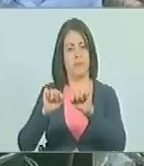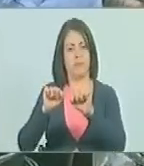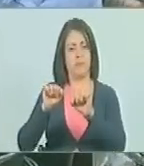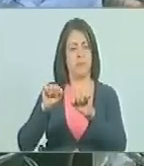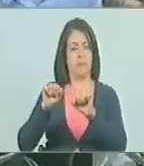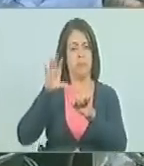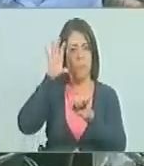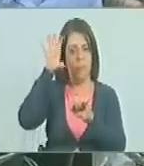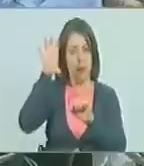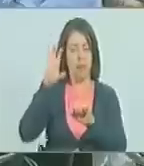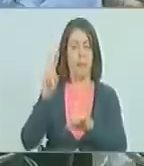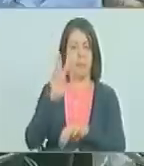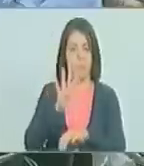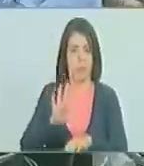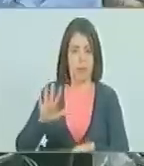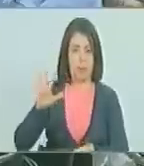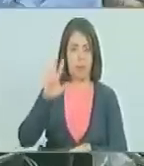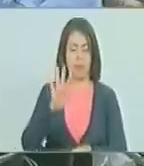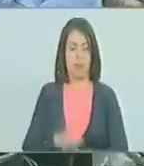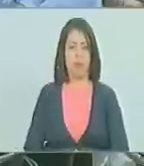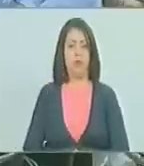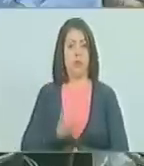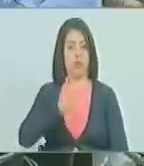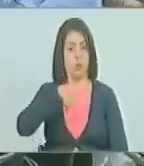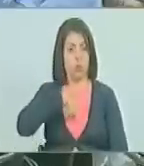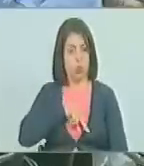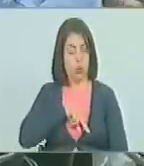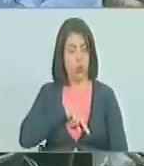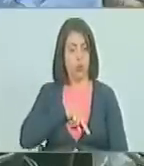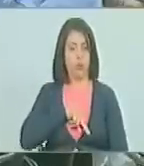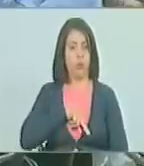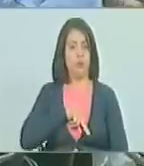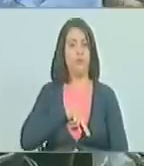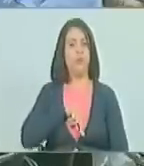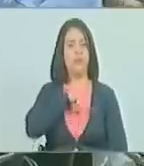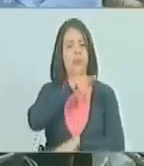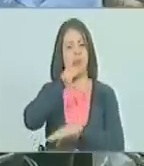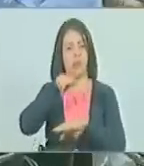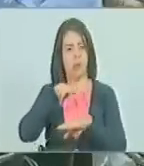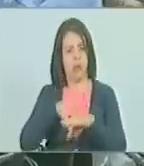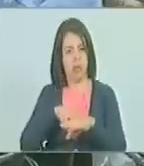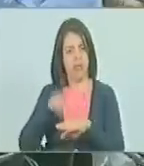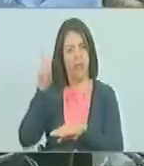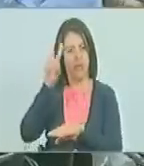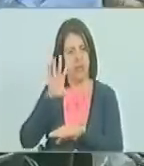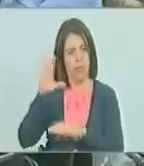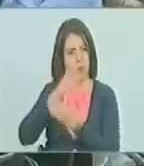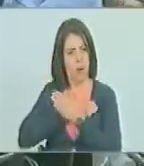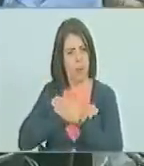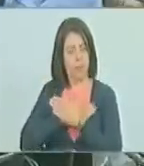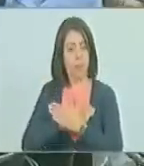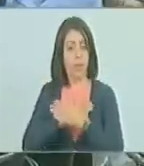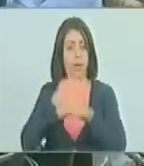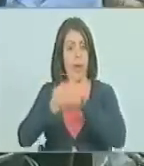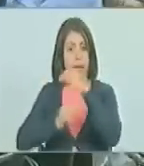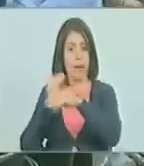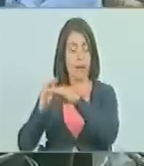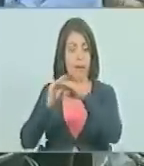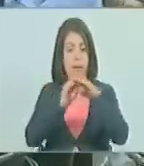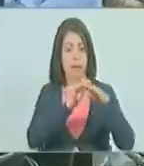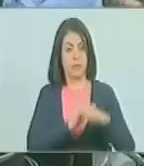país, como venezolanos. Somos profundamente nacionalistas. Y este llamado que hoy